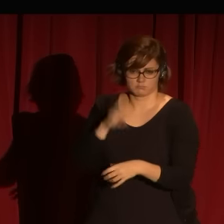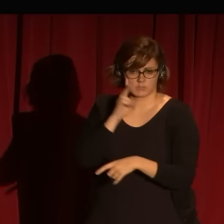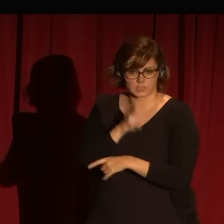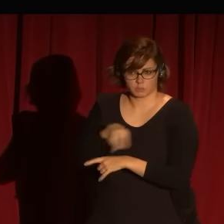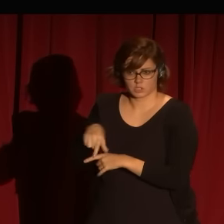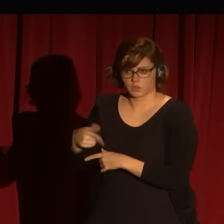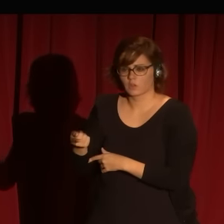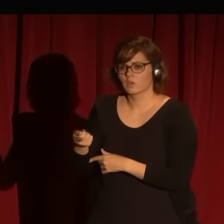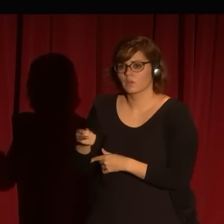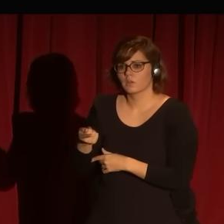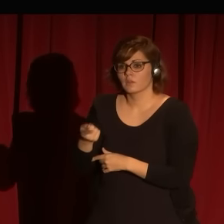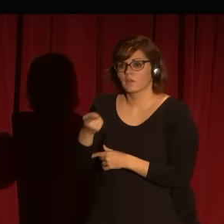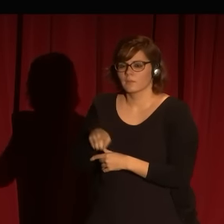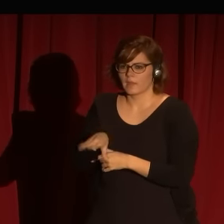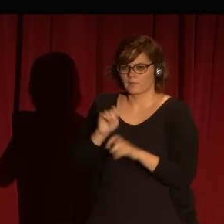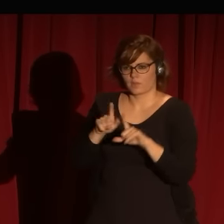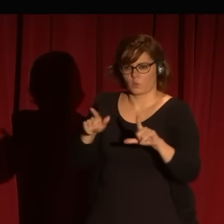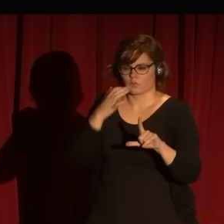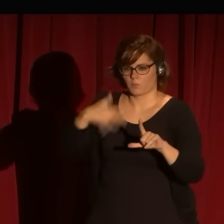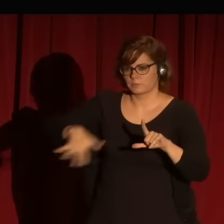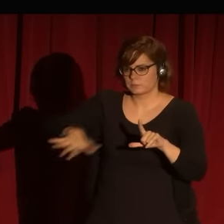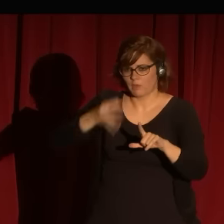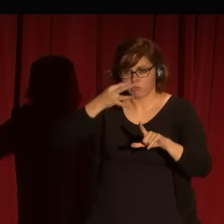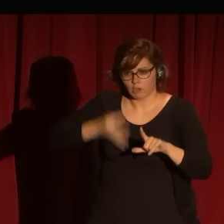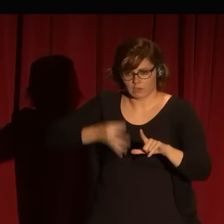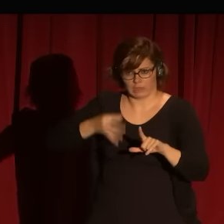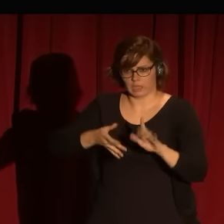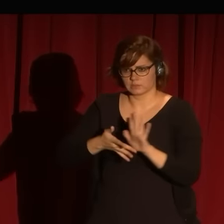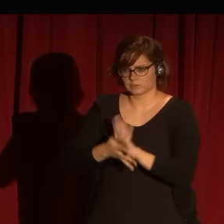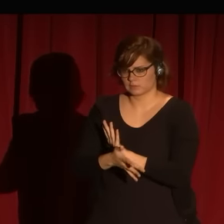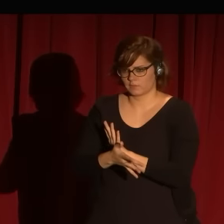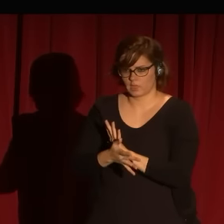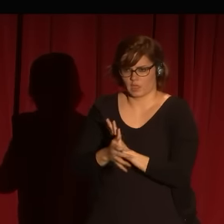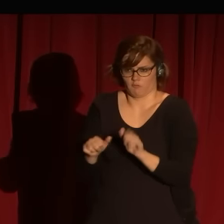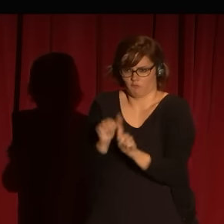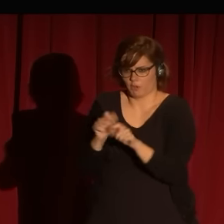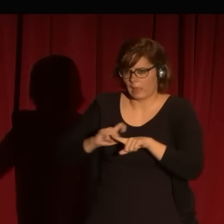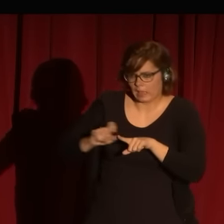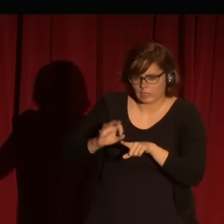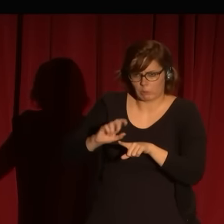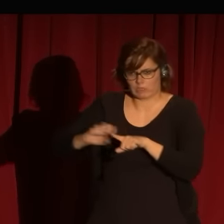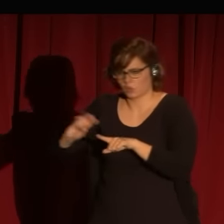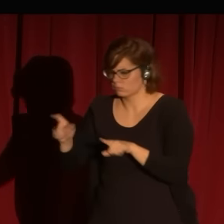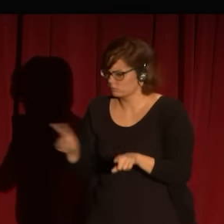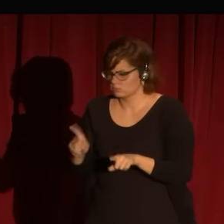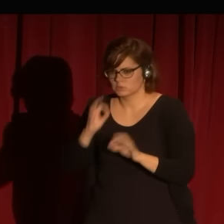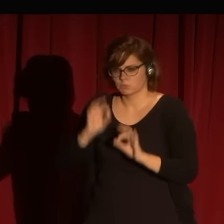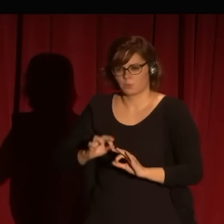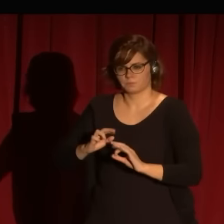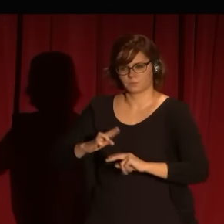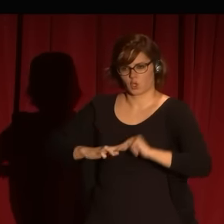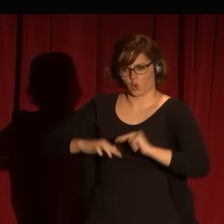es más bien en entender los cuadros no como espacios reales que reflejan el espacio de un género o del otro sino como construcciones